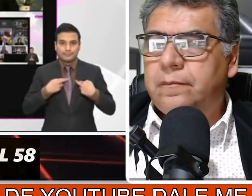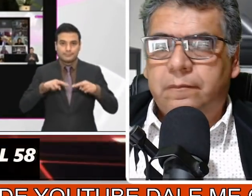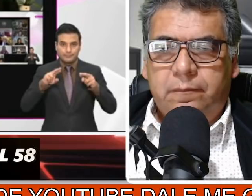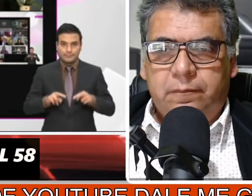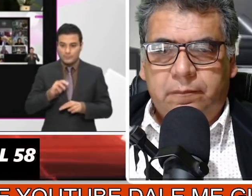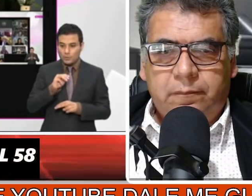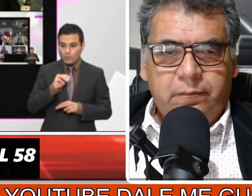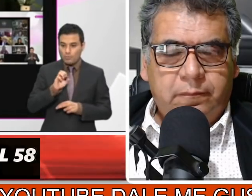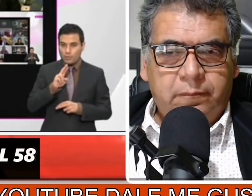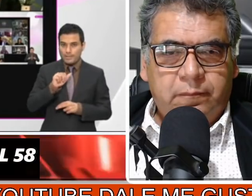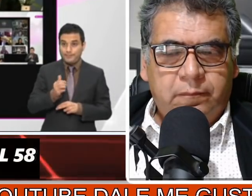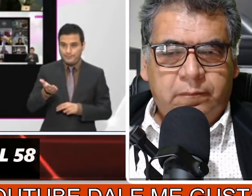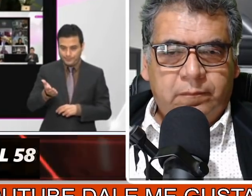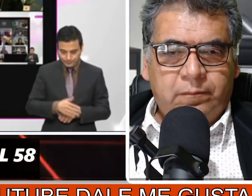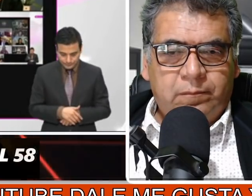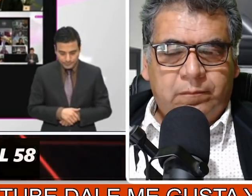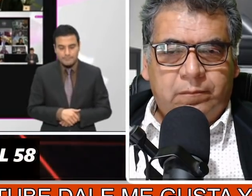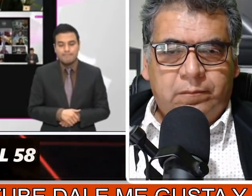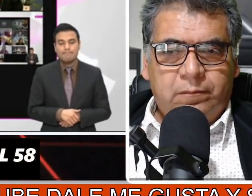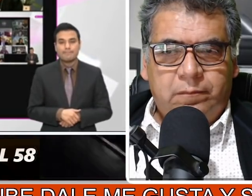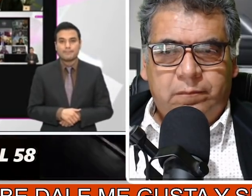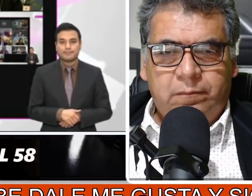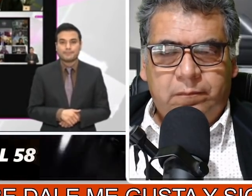el licenciado Sergio Gutiérrez Luna, por favor.